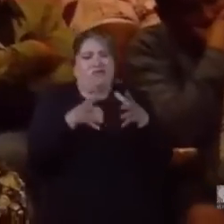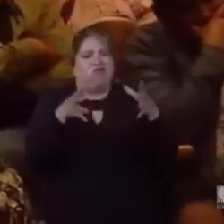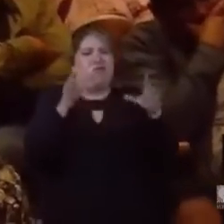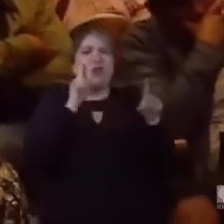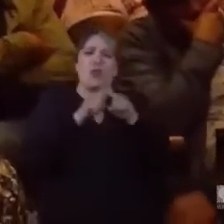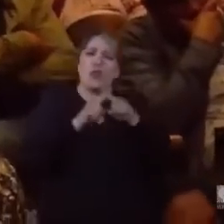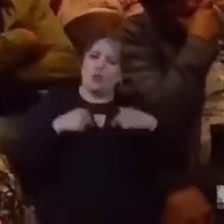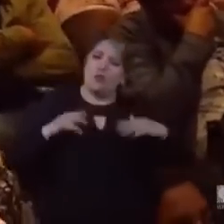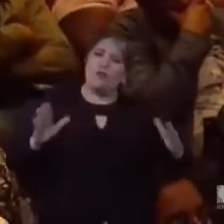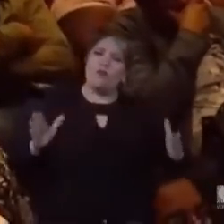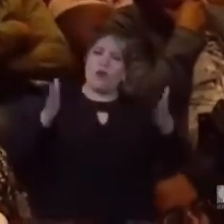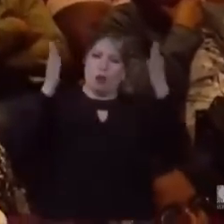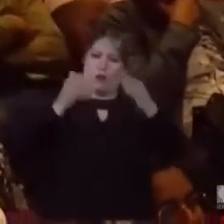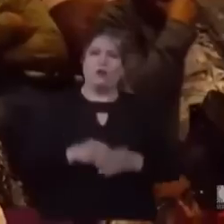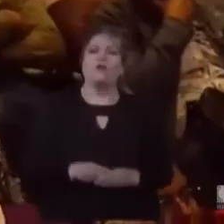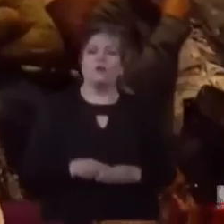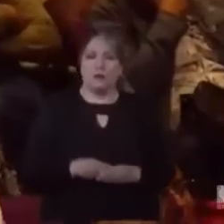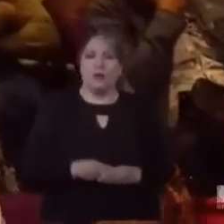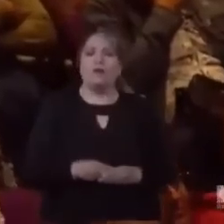la convivencia.